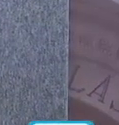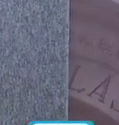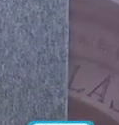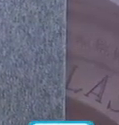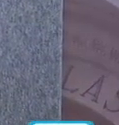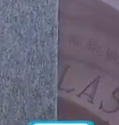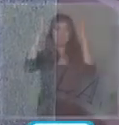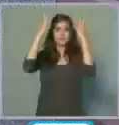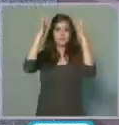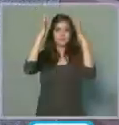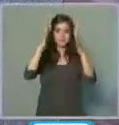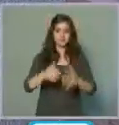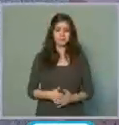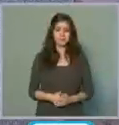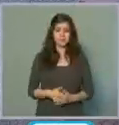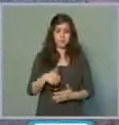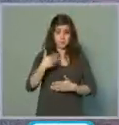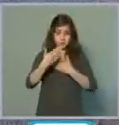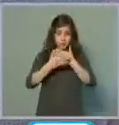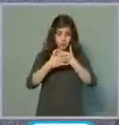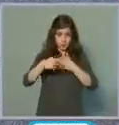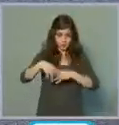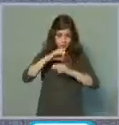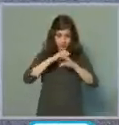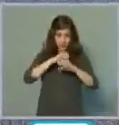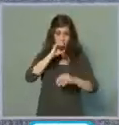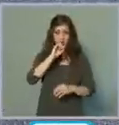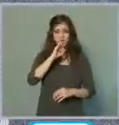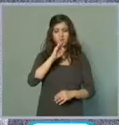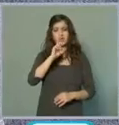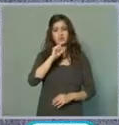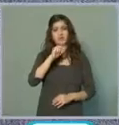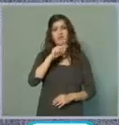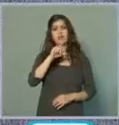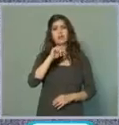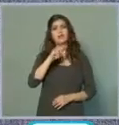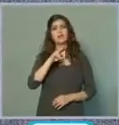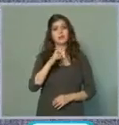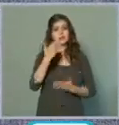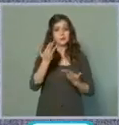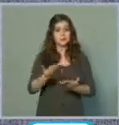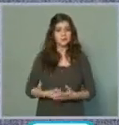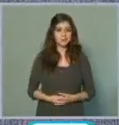Muchas gracias. El próximo tema se llama Orbs of Light, con mucho cariño.